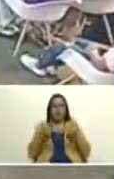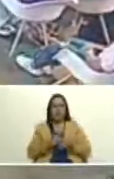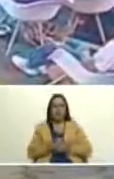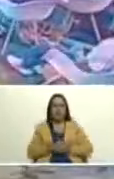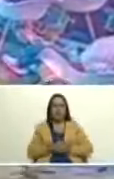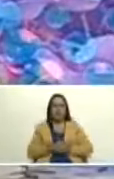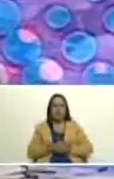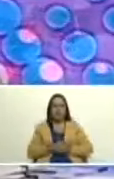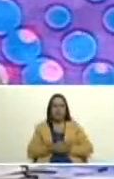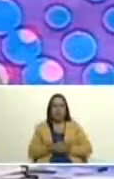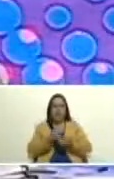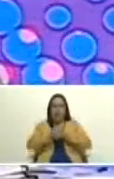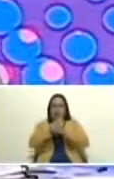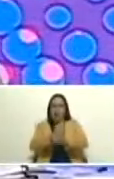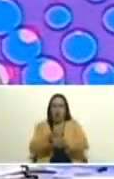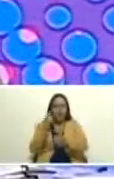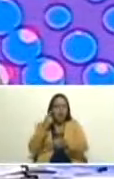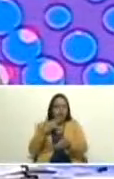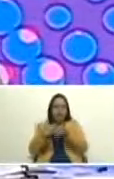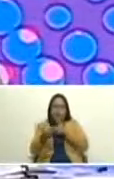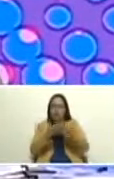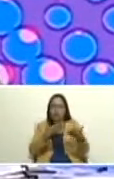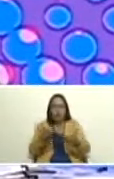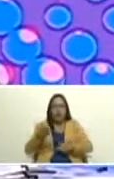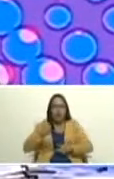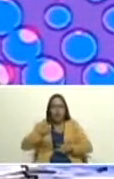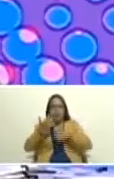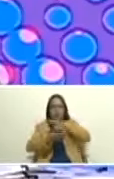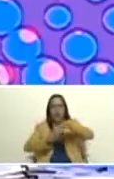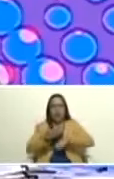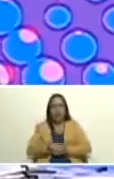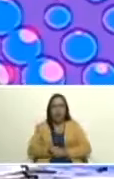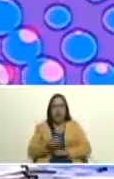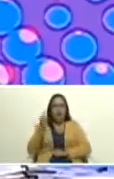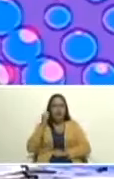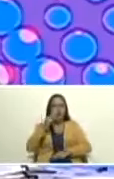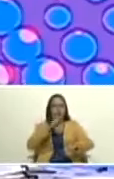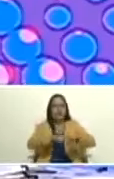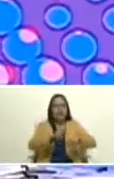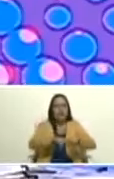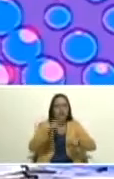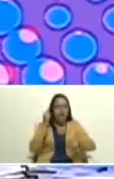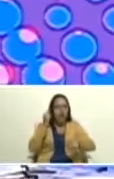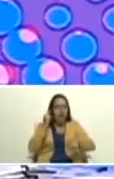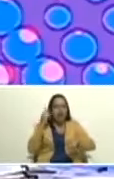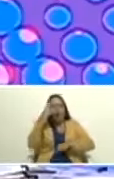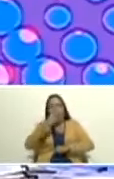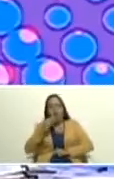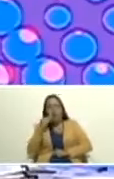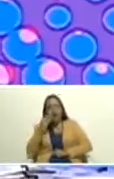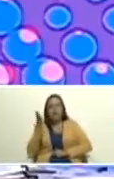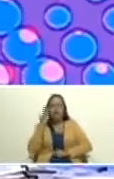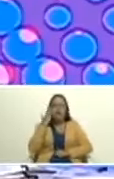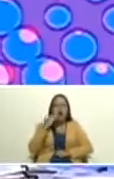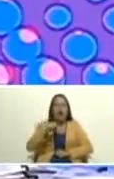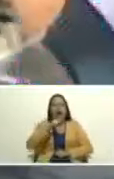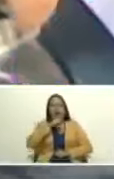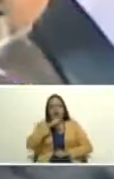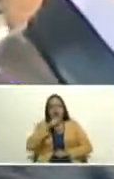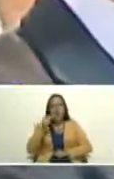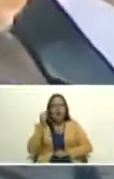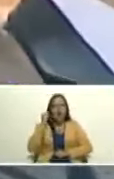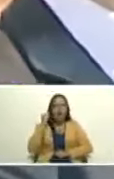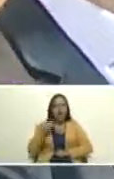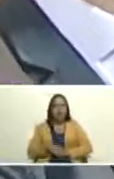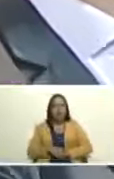Amar a la mujer por encima de todas las cosas. A la mujer niña, a la mujer joven, a la mujer madre, a la mujer abuela, a la mujer